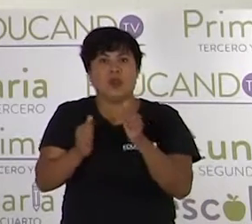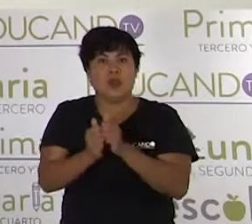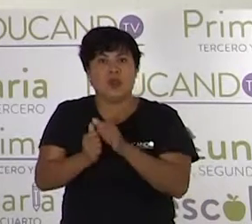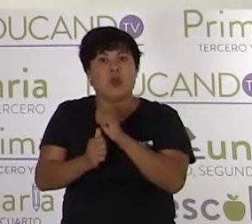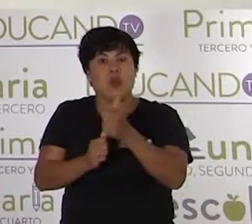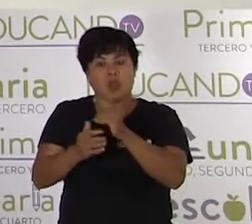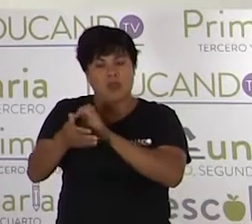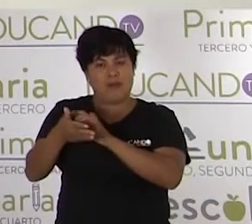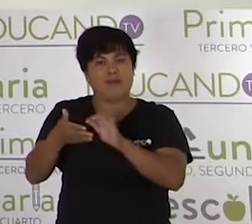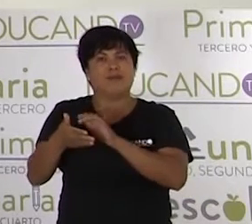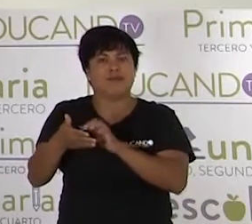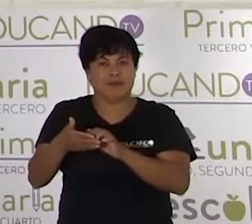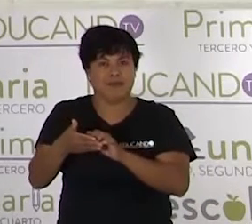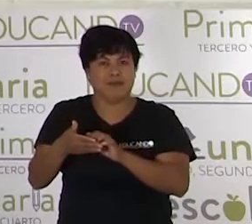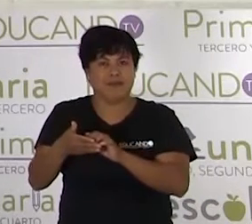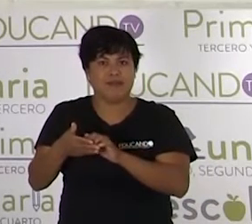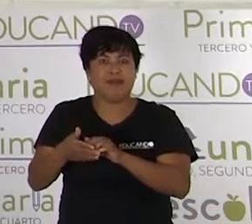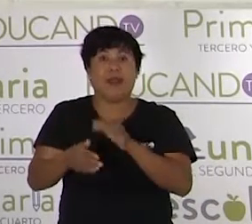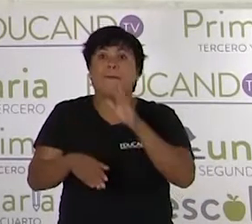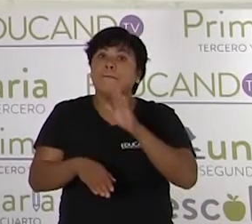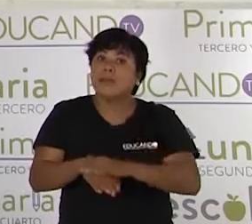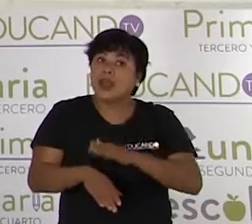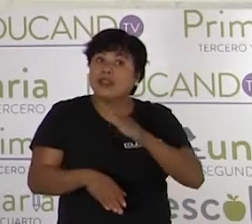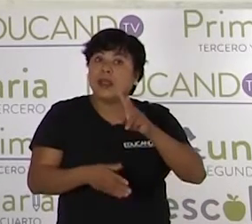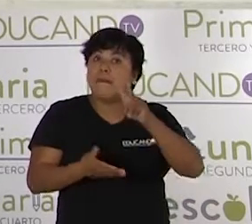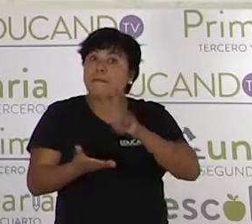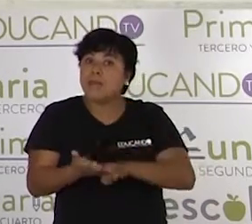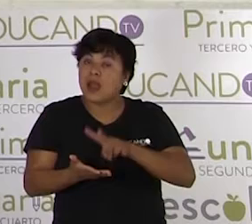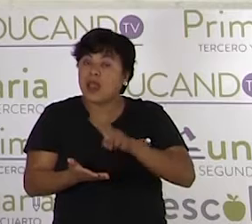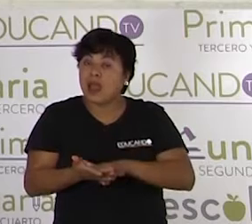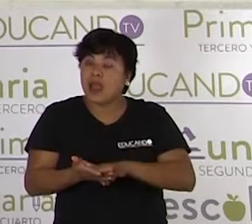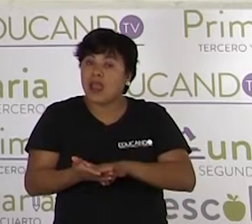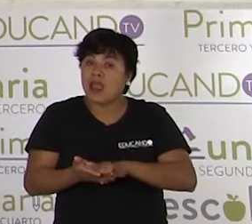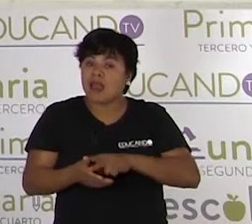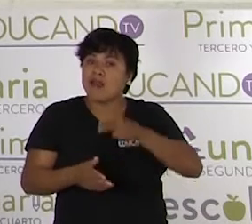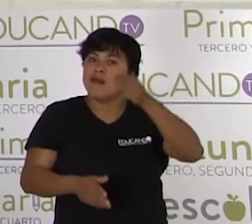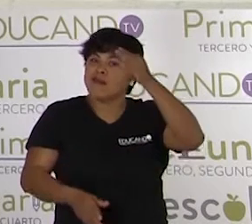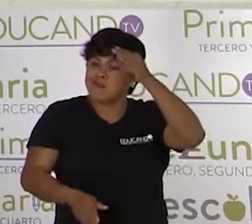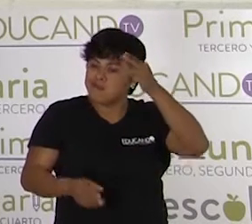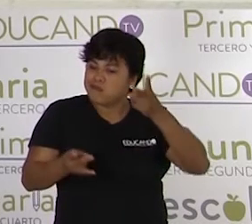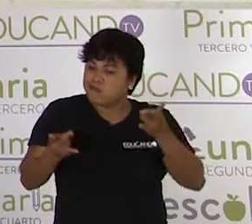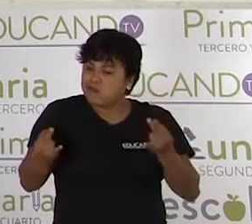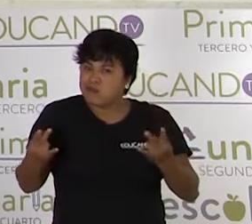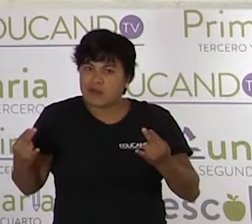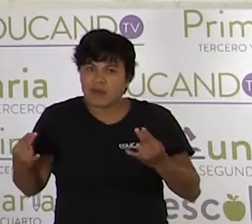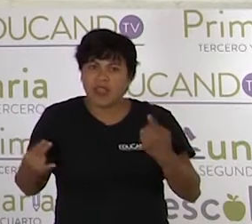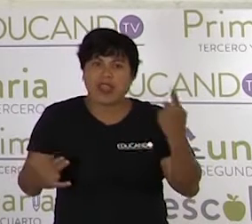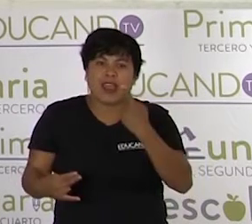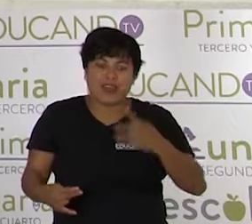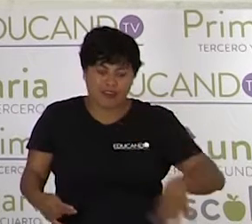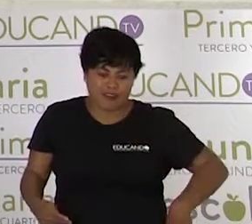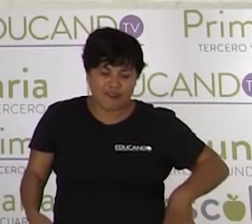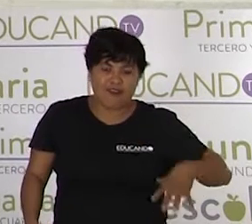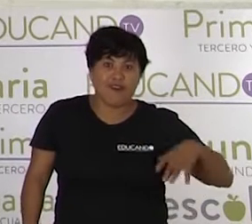siguiente frase. Más vale maña que fuerza.